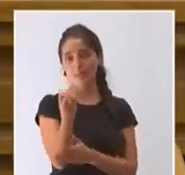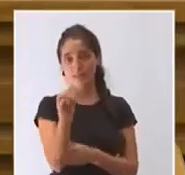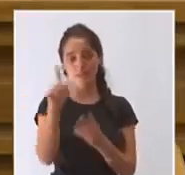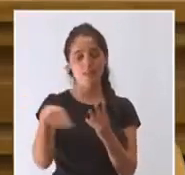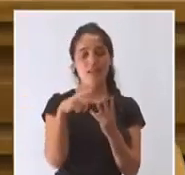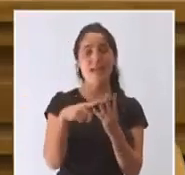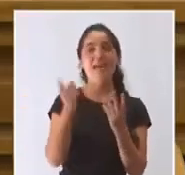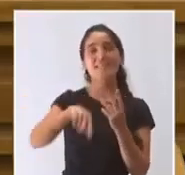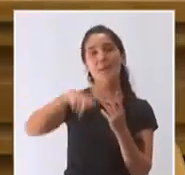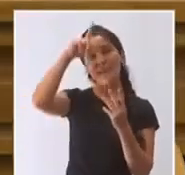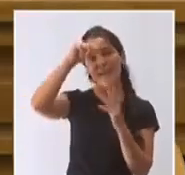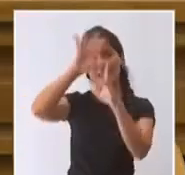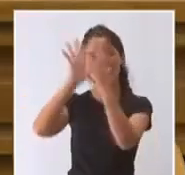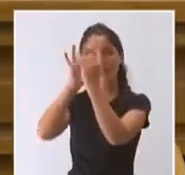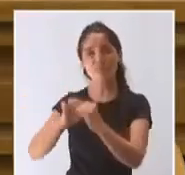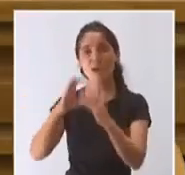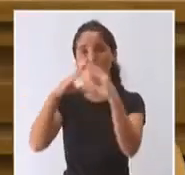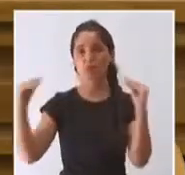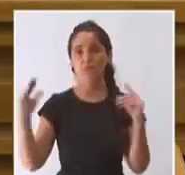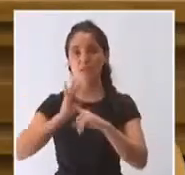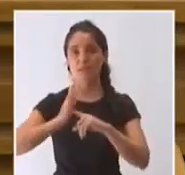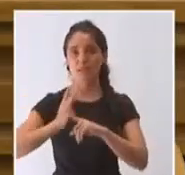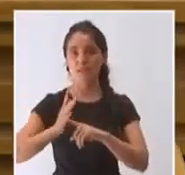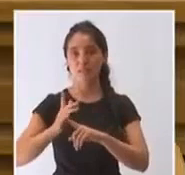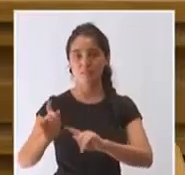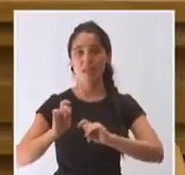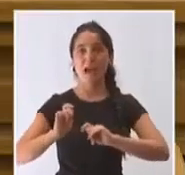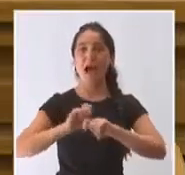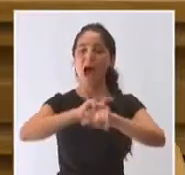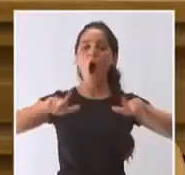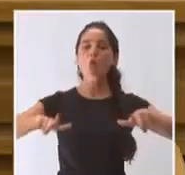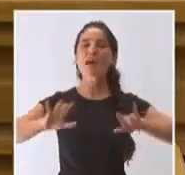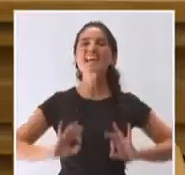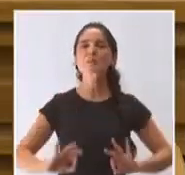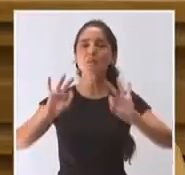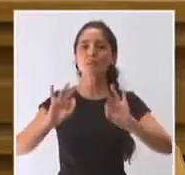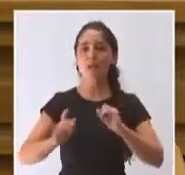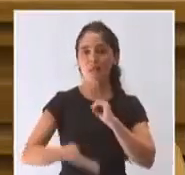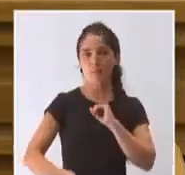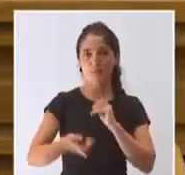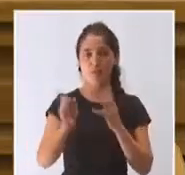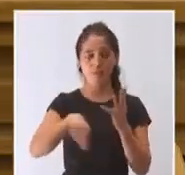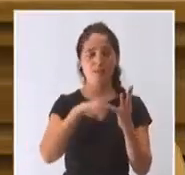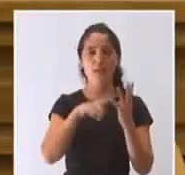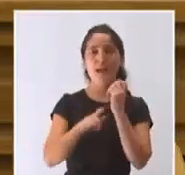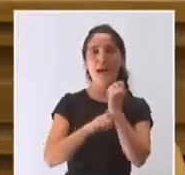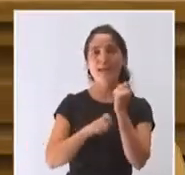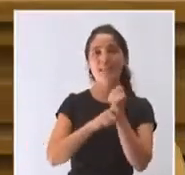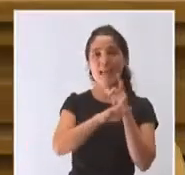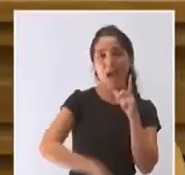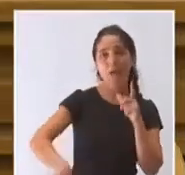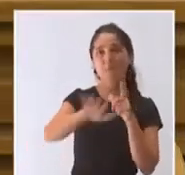castilla-la mancha para la economía circular que nos va a traer ahora a una aula específica importante estrategia de educación ambiental en el horizonte del